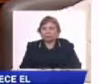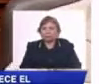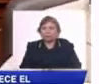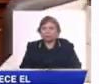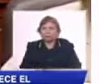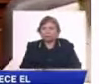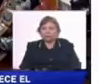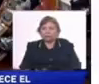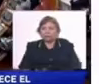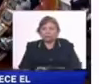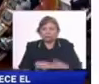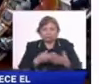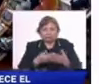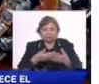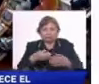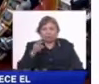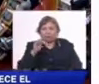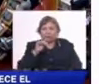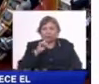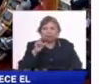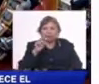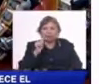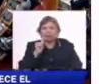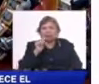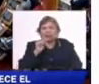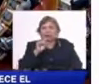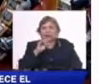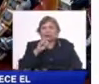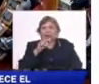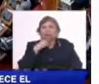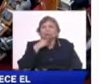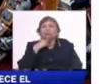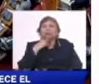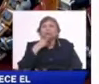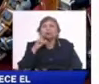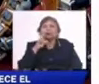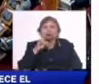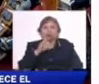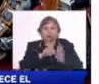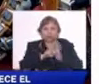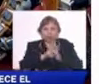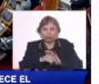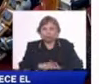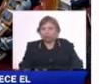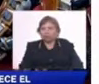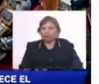Tiene la palabra congresista María Agüero, como portavoz, 2 minutos.